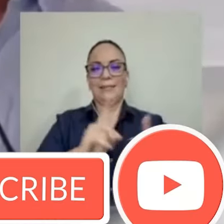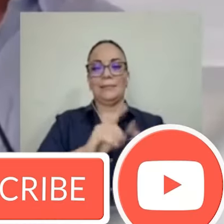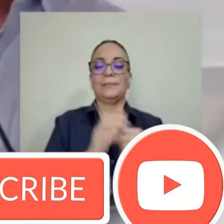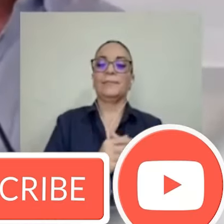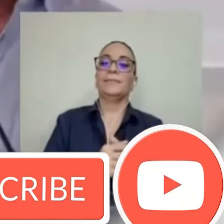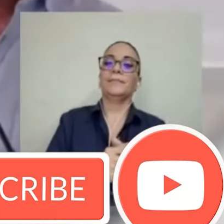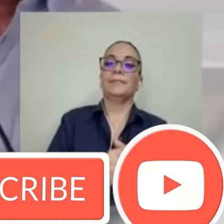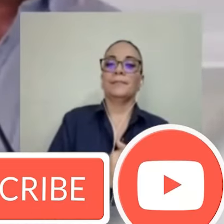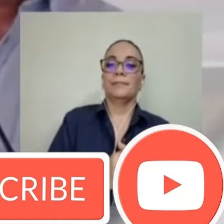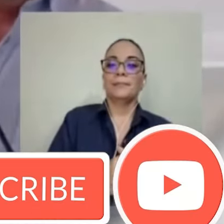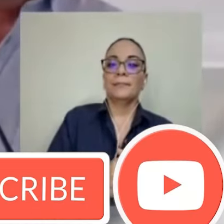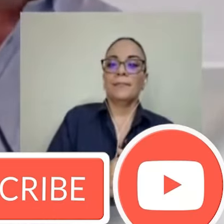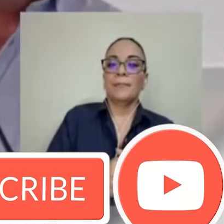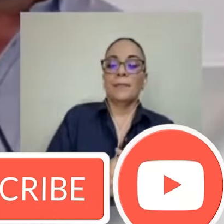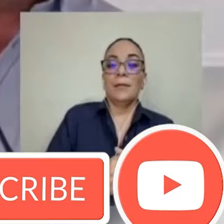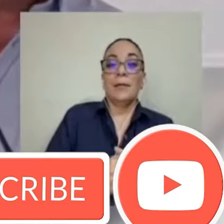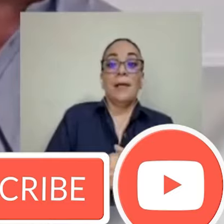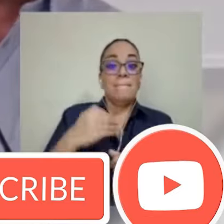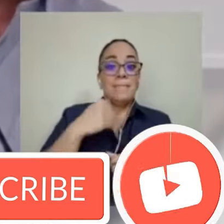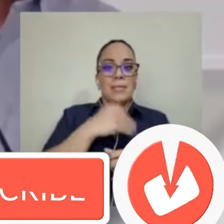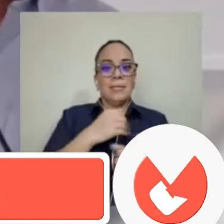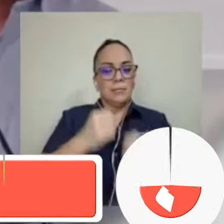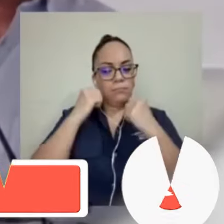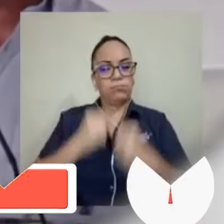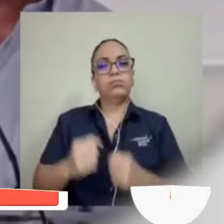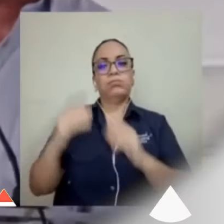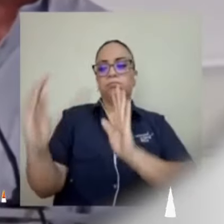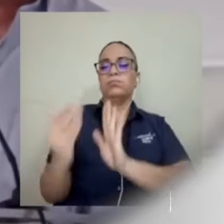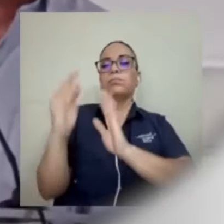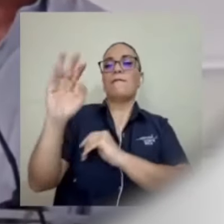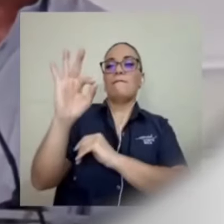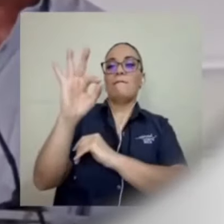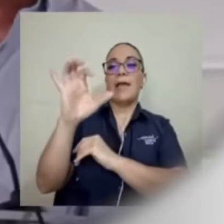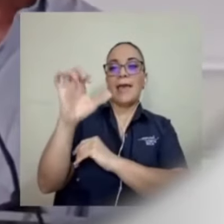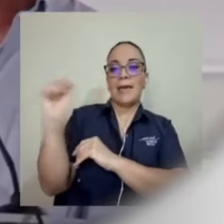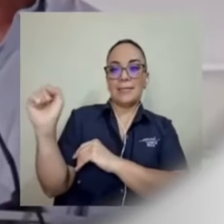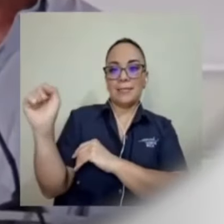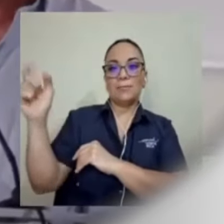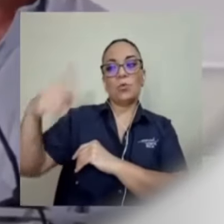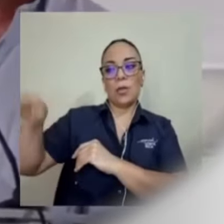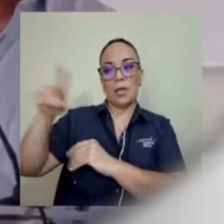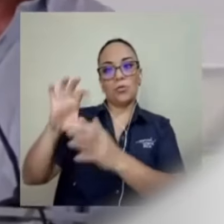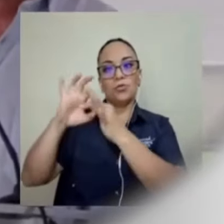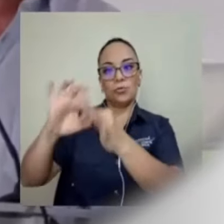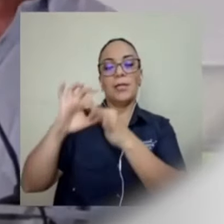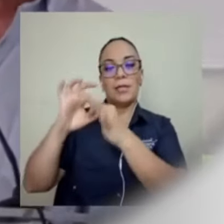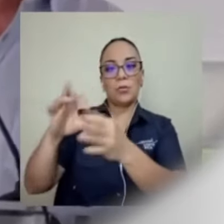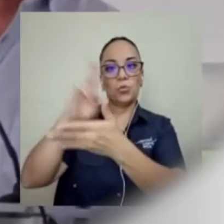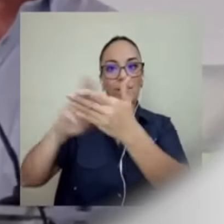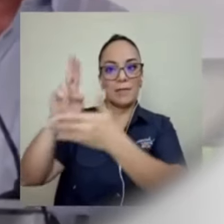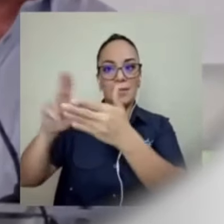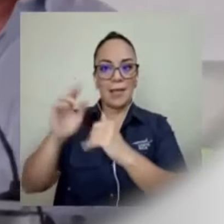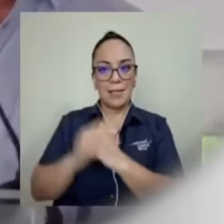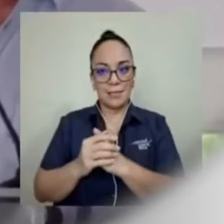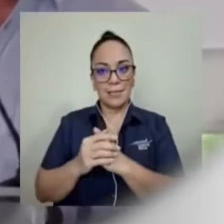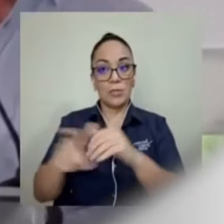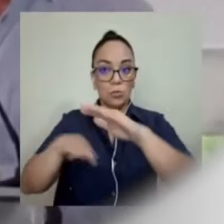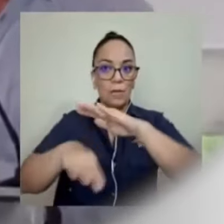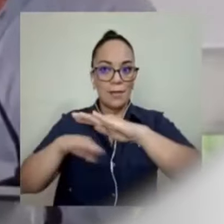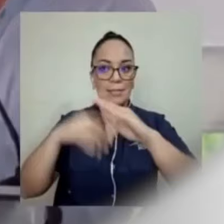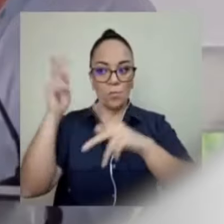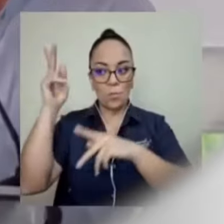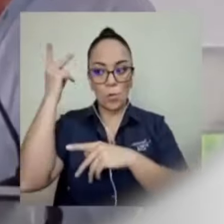FES porque ellos son aliados de las universidades son una base